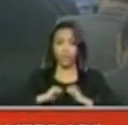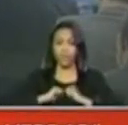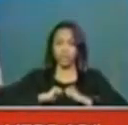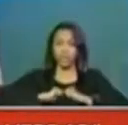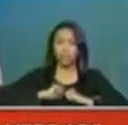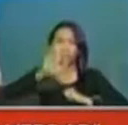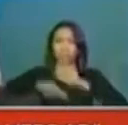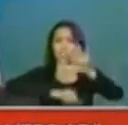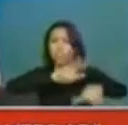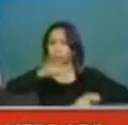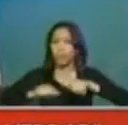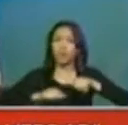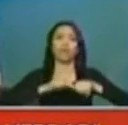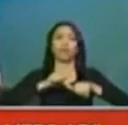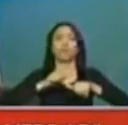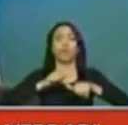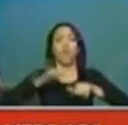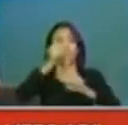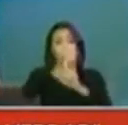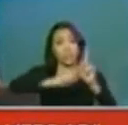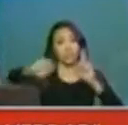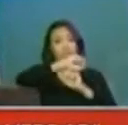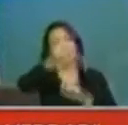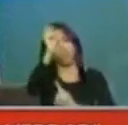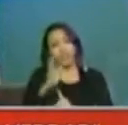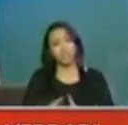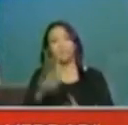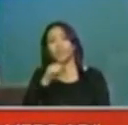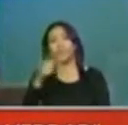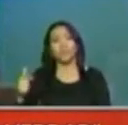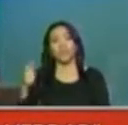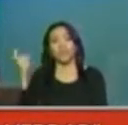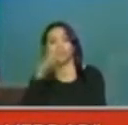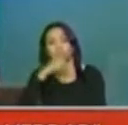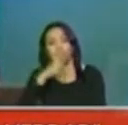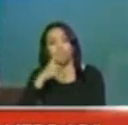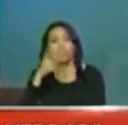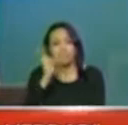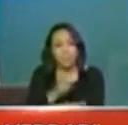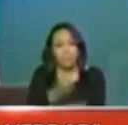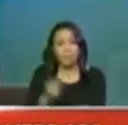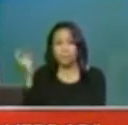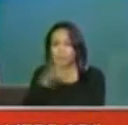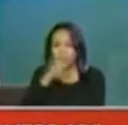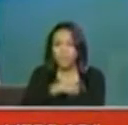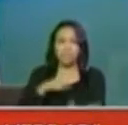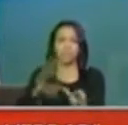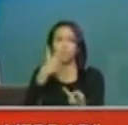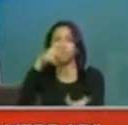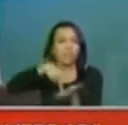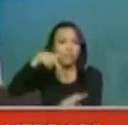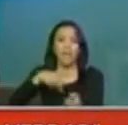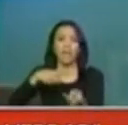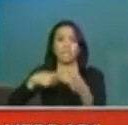brasileña encima de inverdades, de métodos escusos, de prácticas